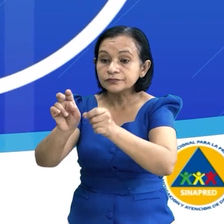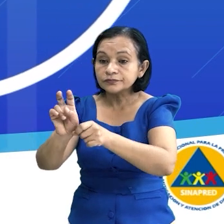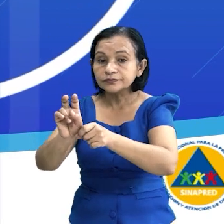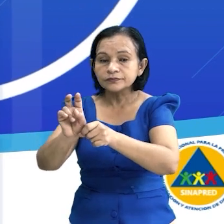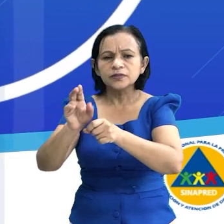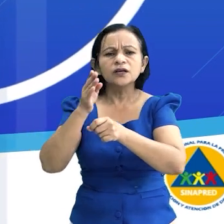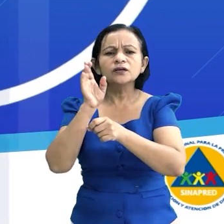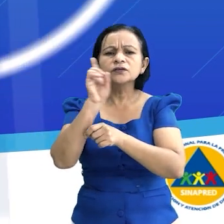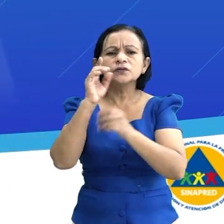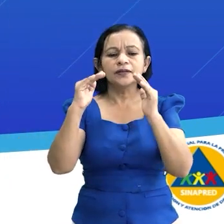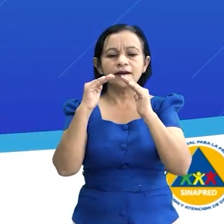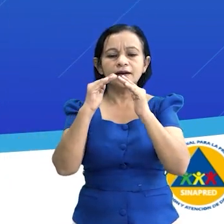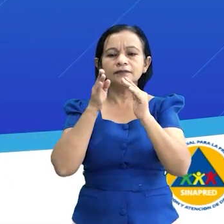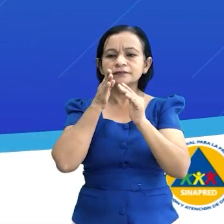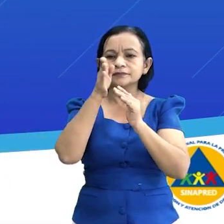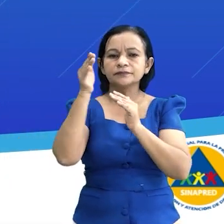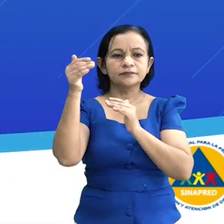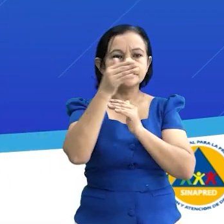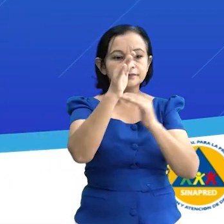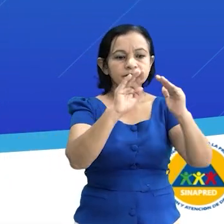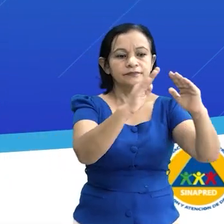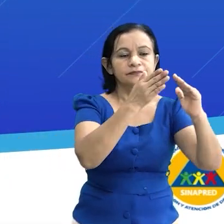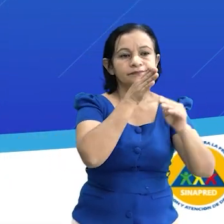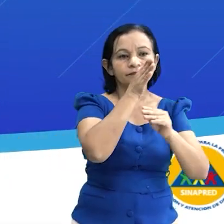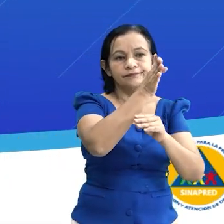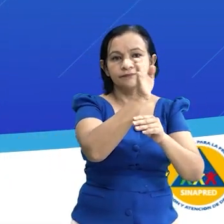Identifiquemos rutas de evacuación en la casa y el barrio.